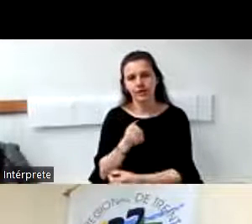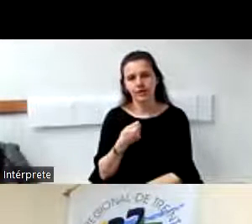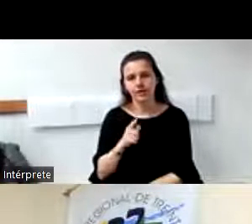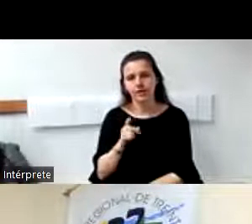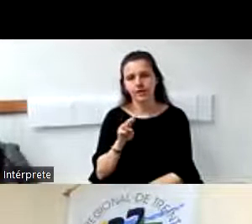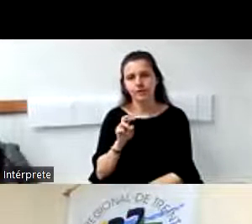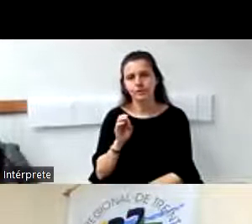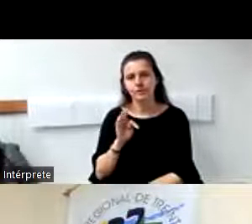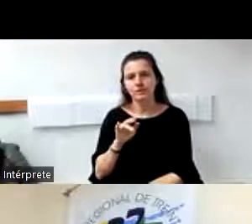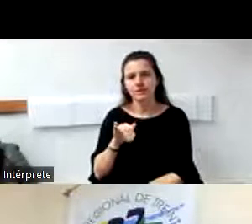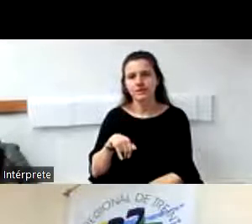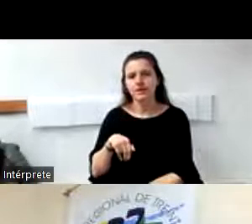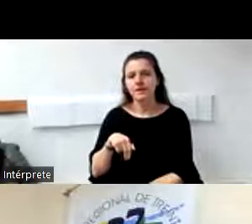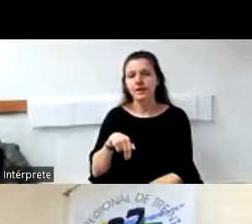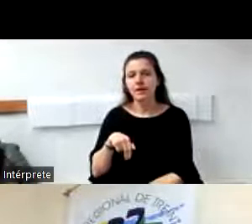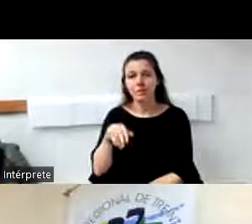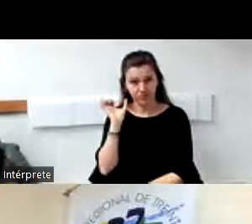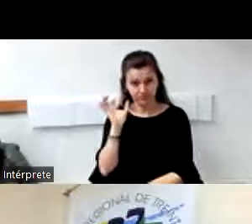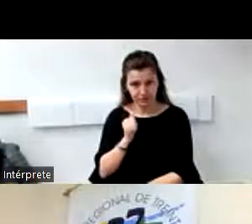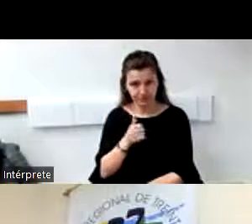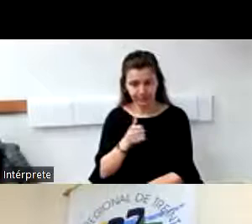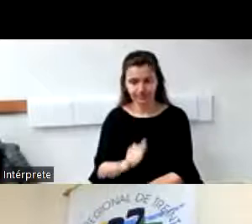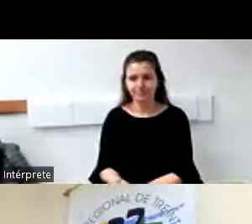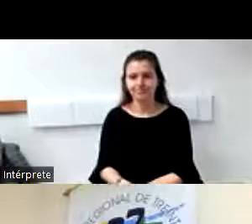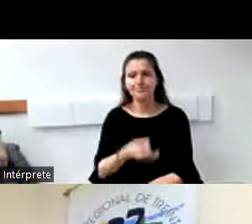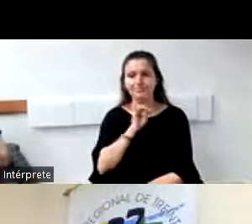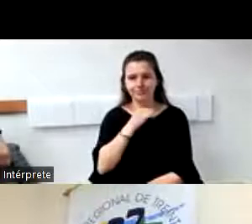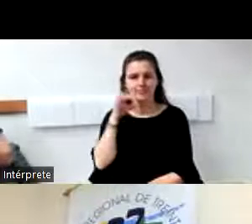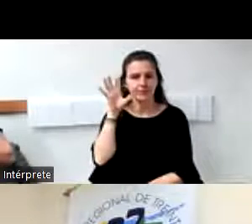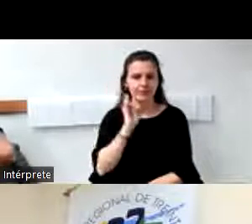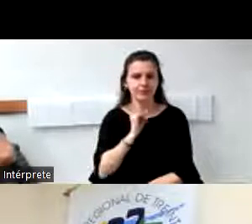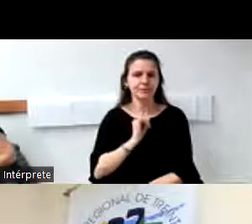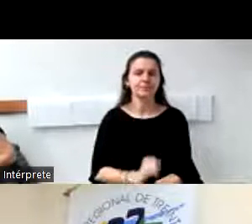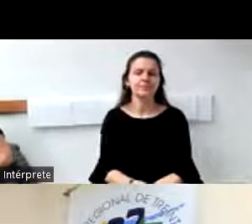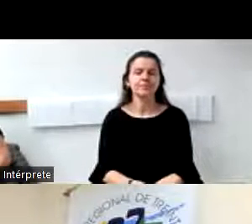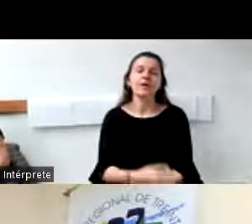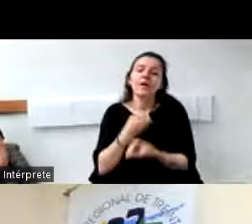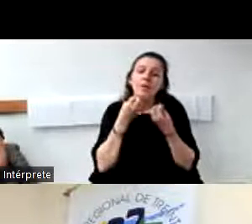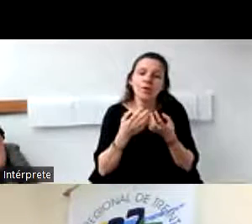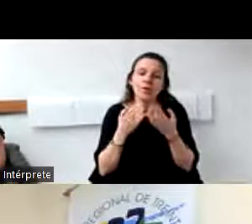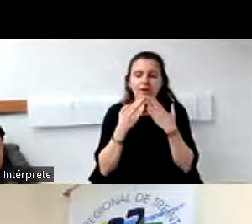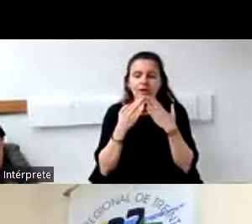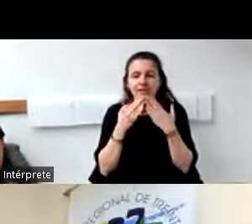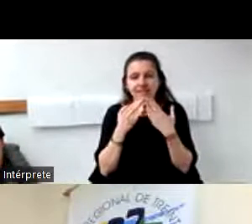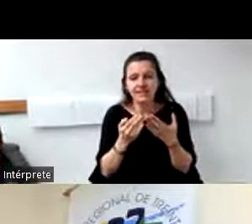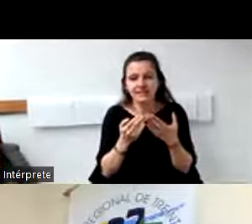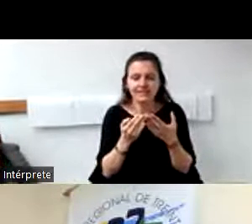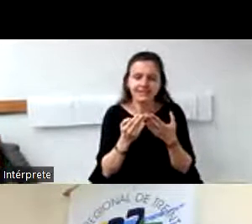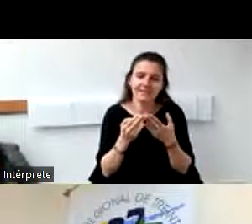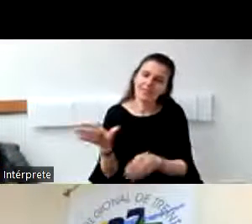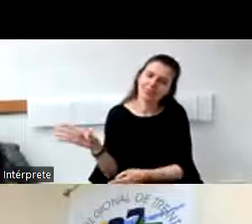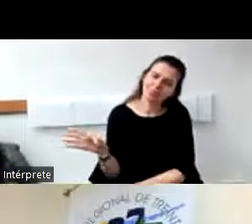¿Me escuchas bien? Sí. Bien. Bueno, agradecerles a todos y todas por la